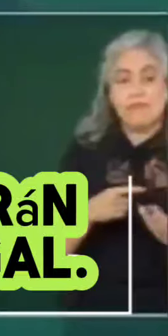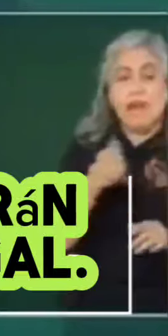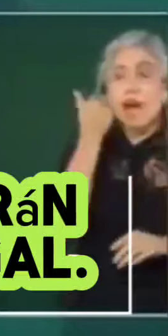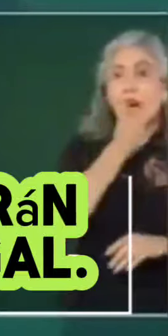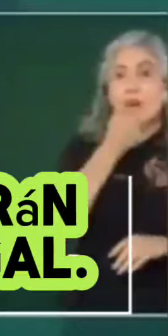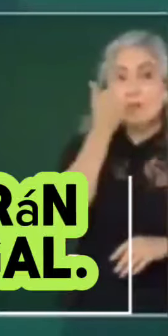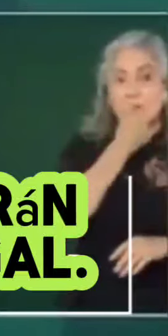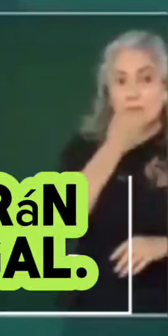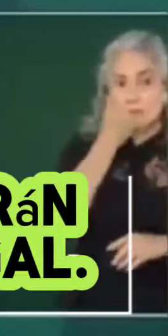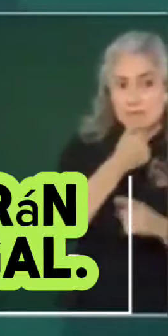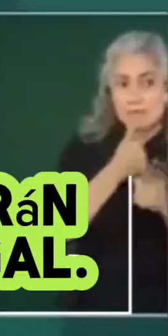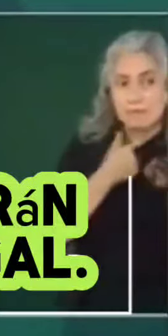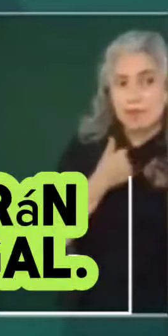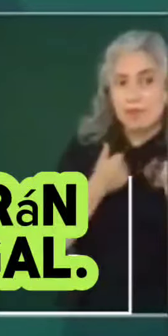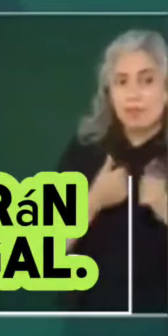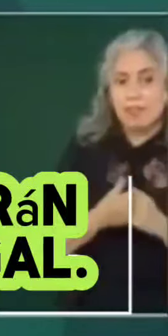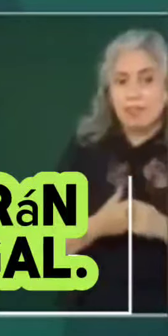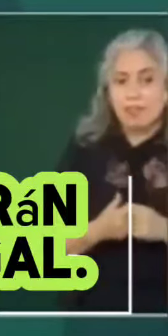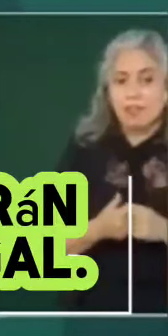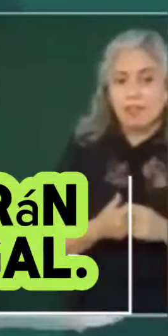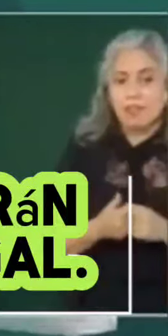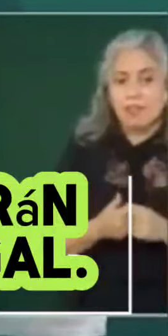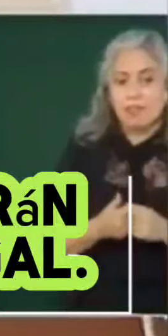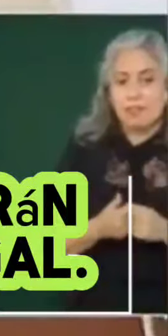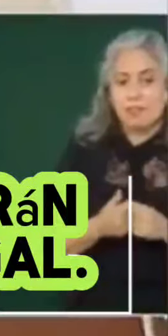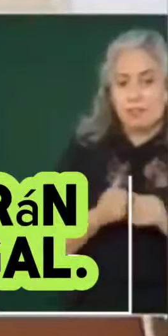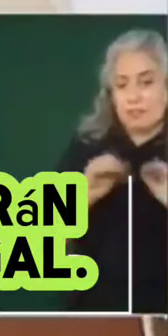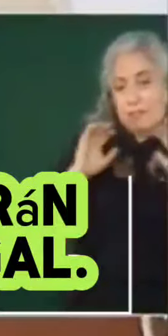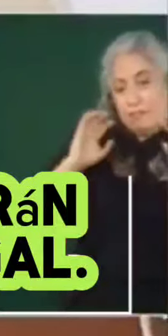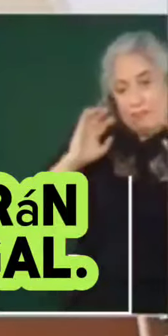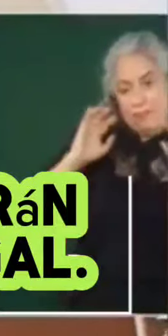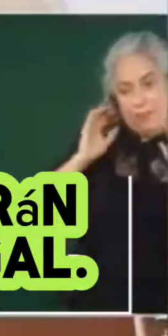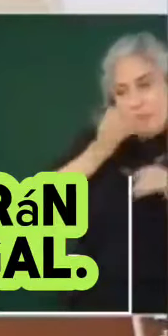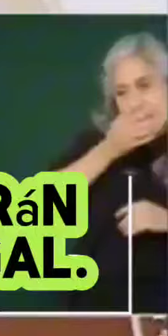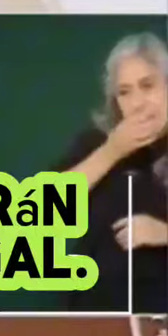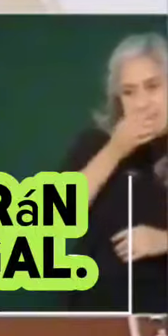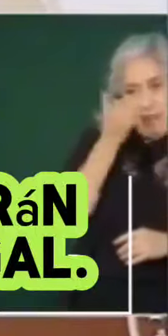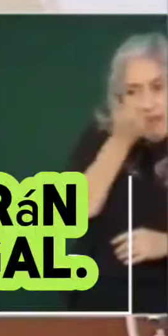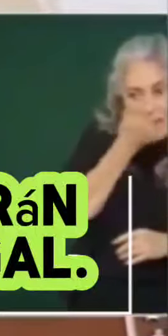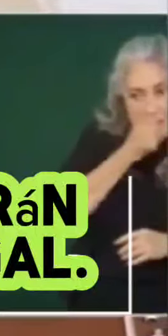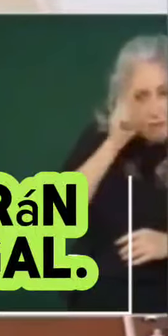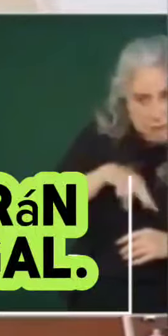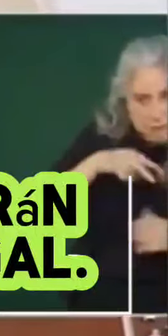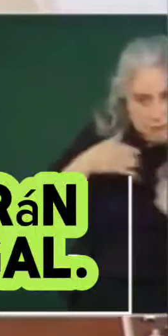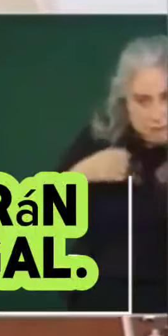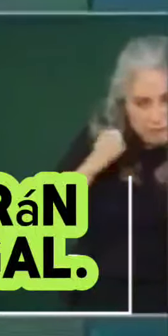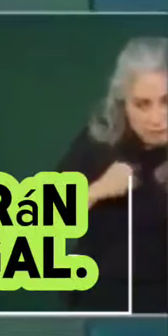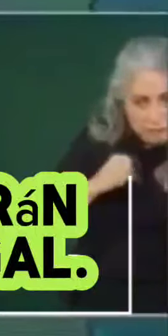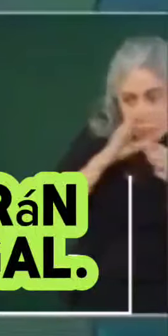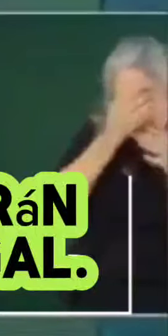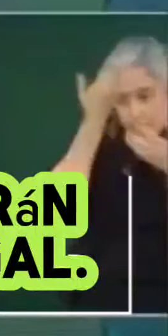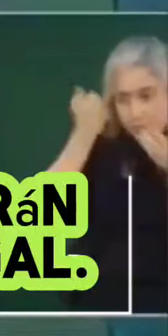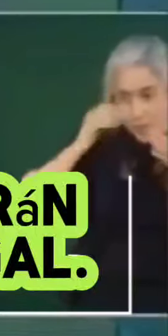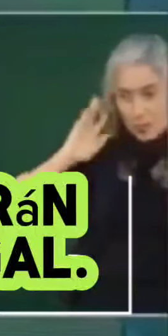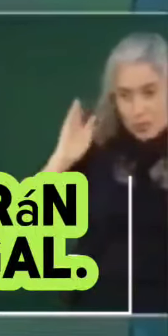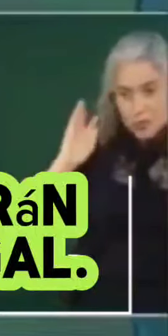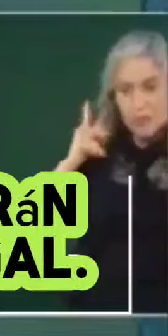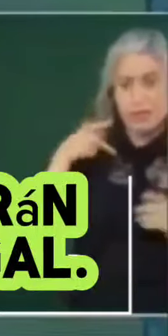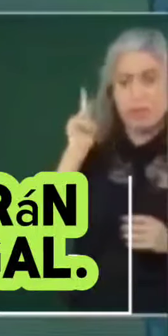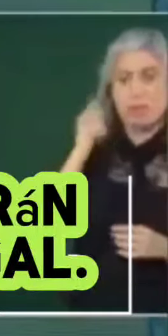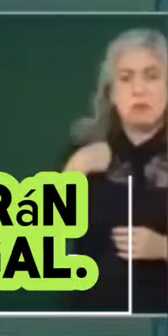estudiantes, que no sé si sean realmente estudiantes, pero todos con